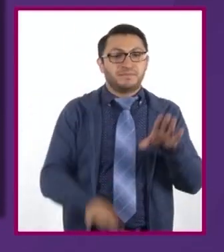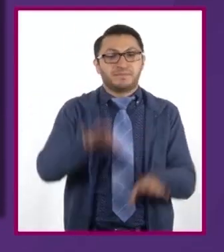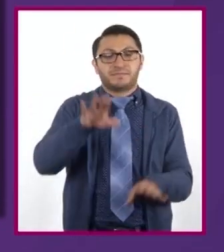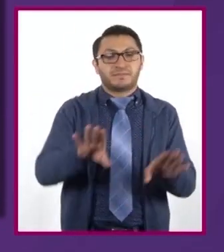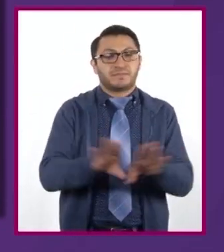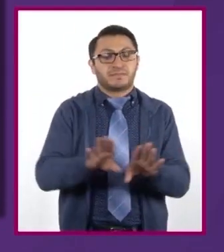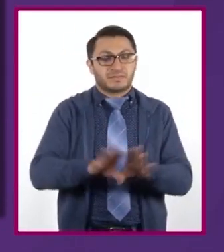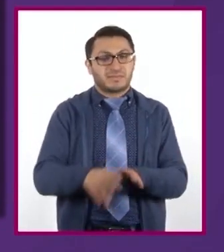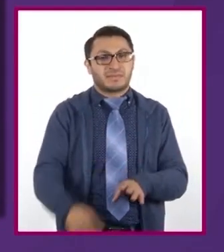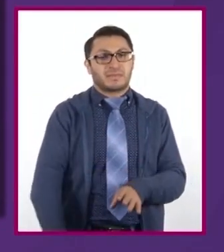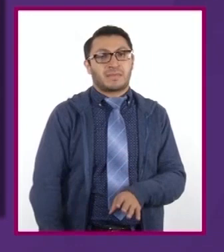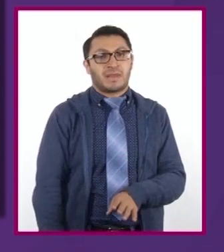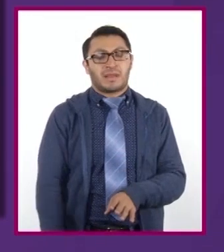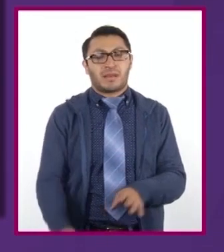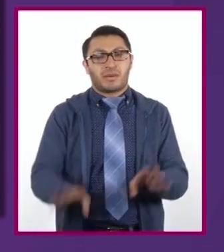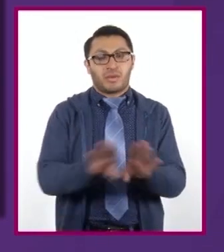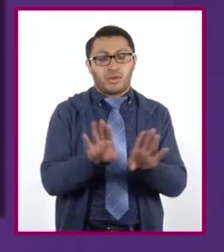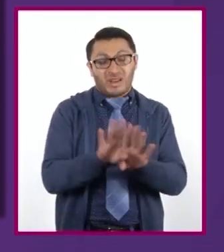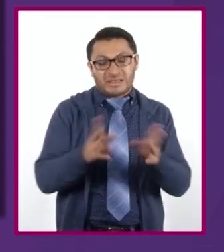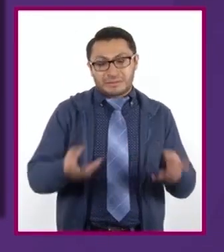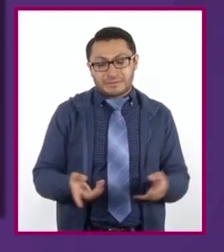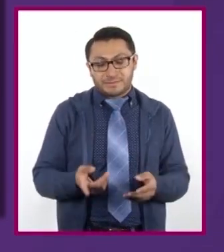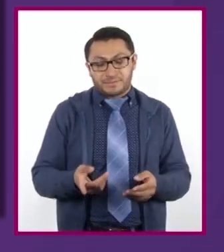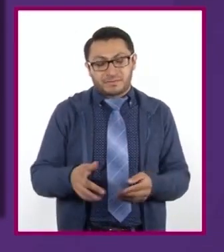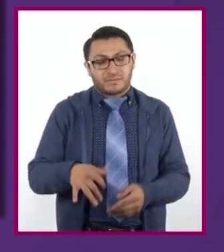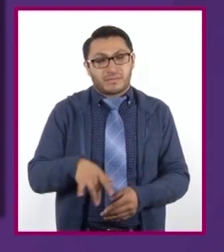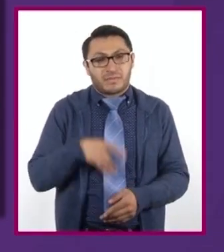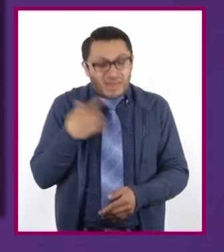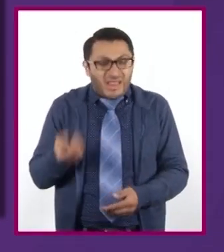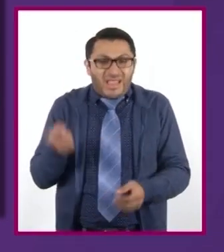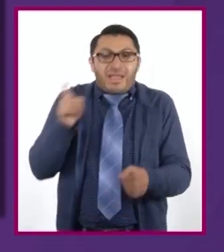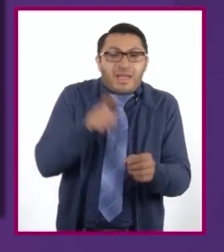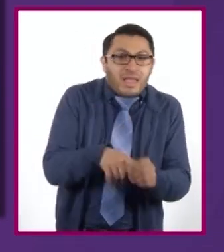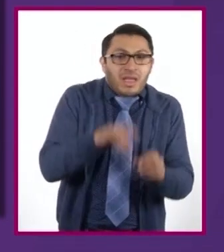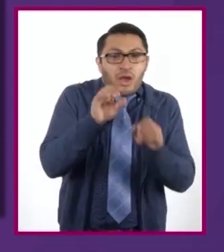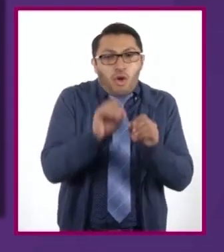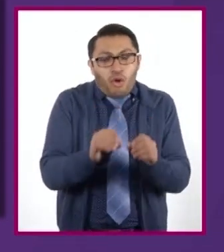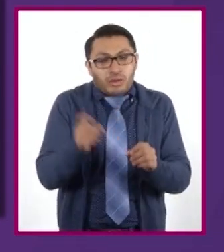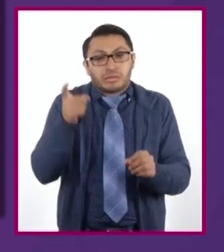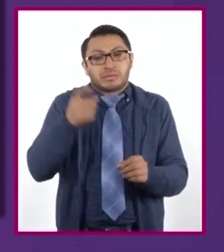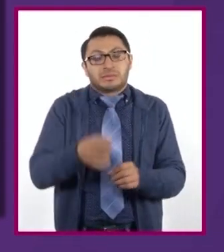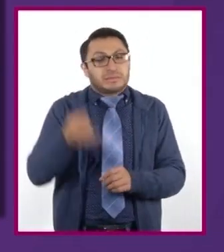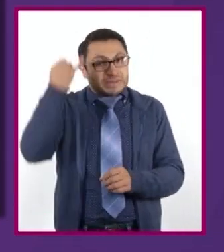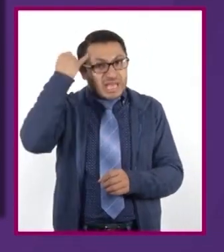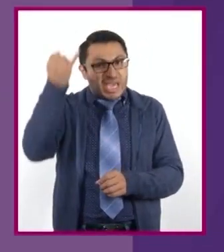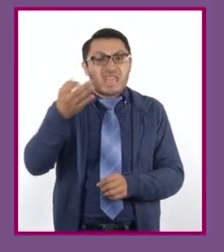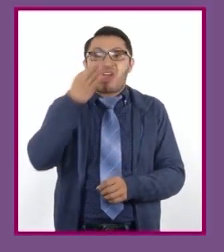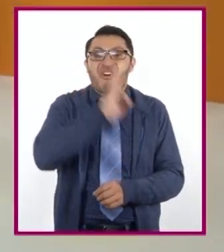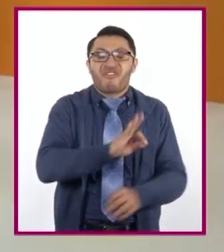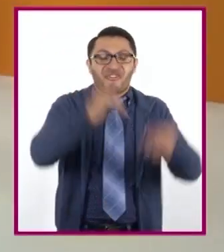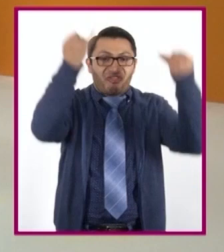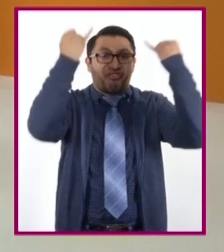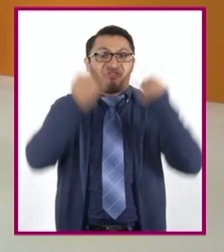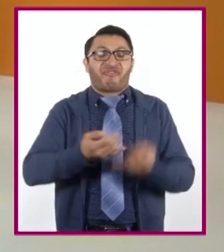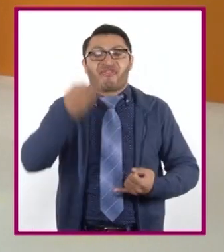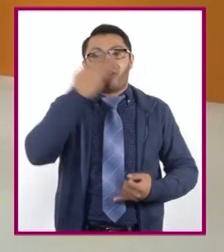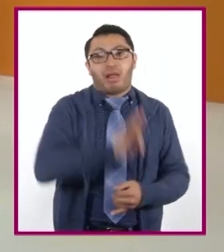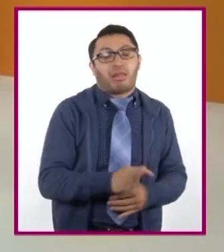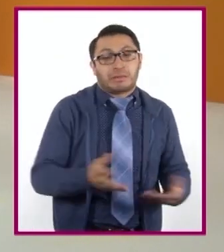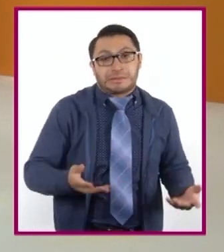trae, pues ya, o una pertenencia o una falsa pertenencia, ¿no? Una falsa identidad.